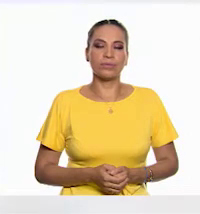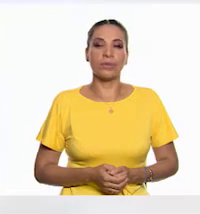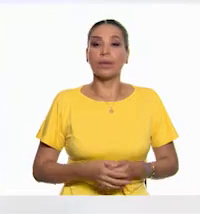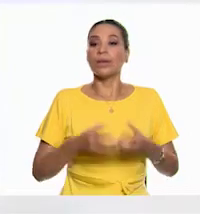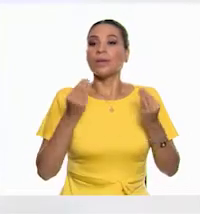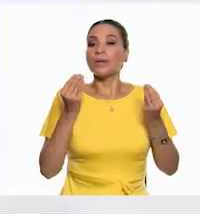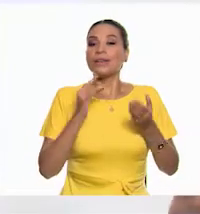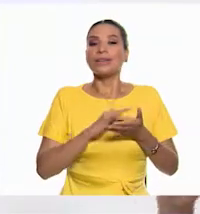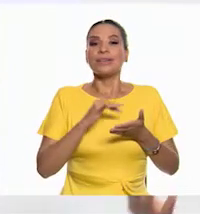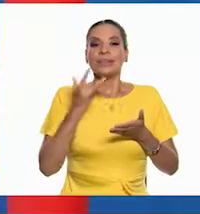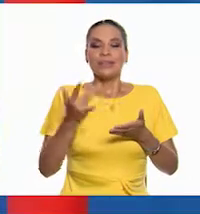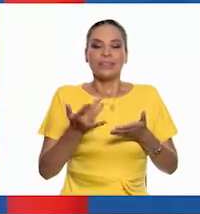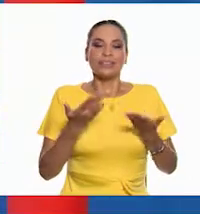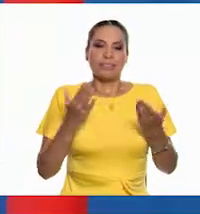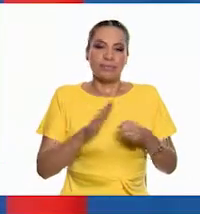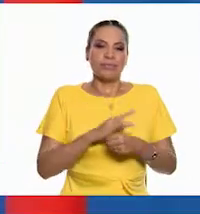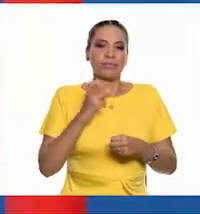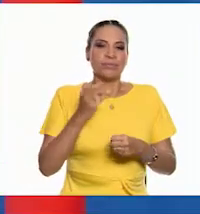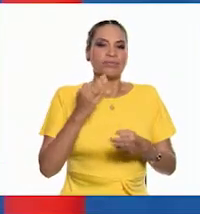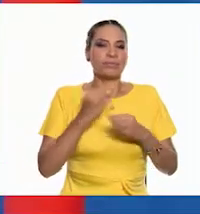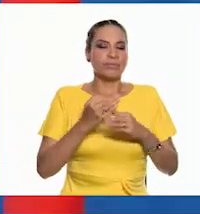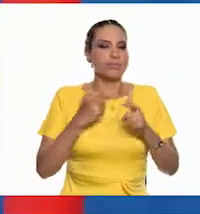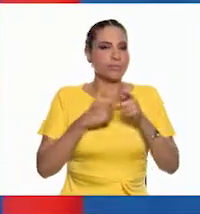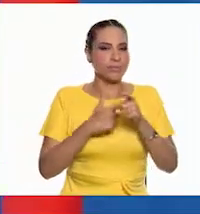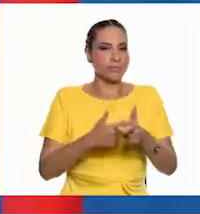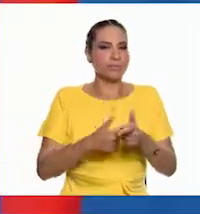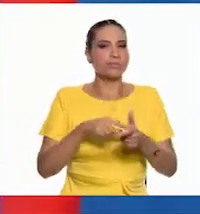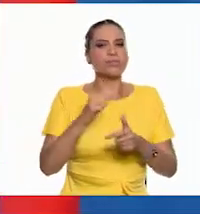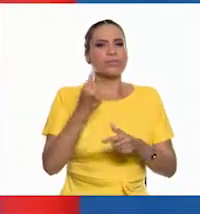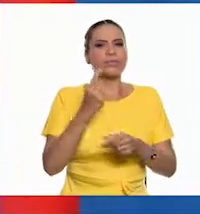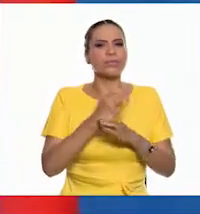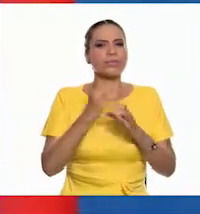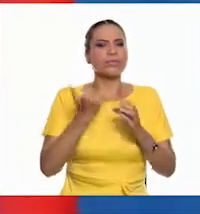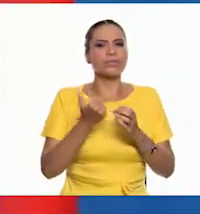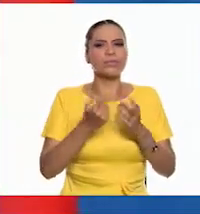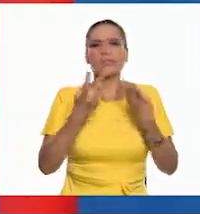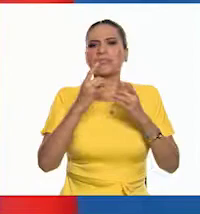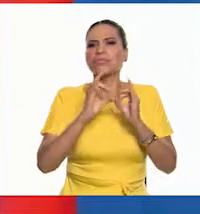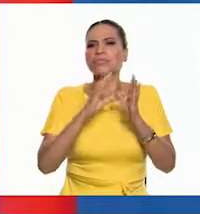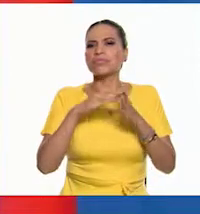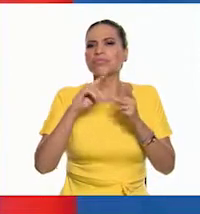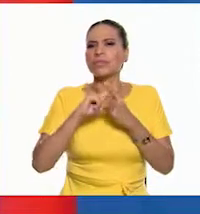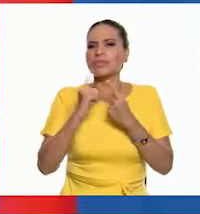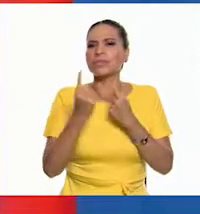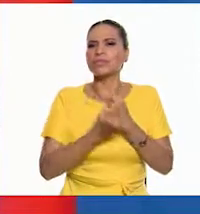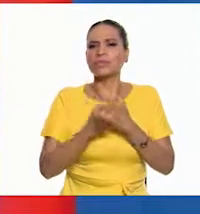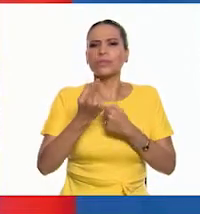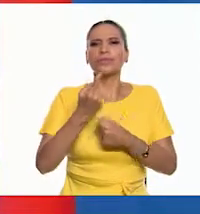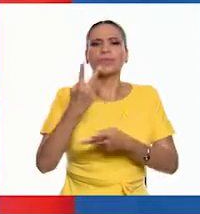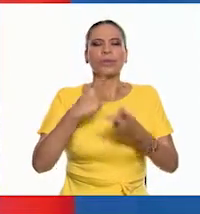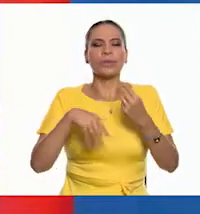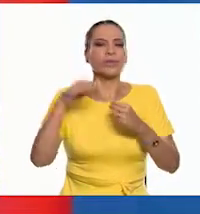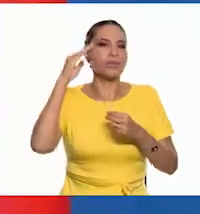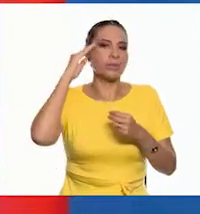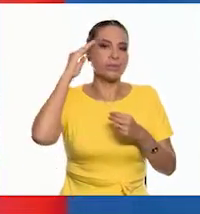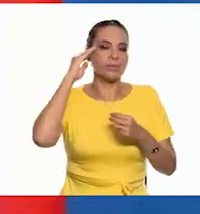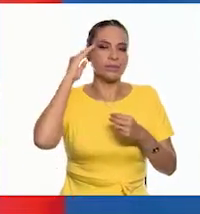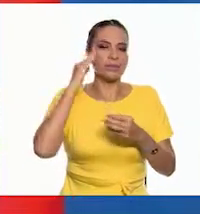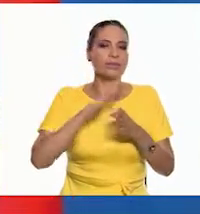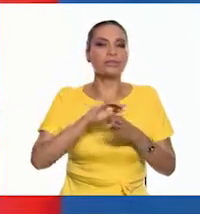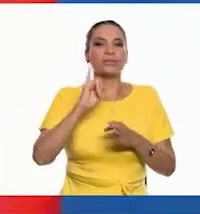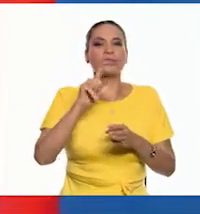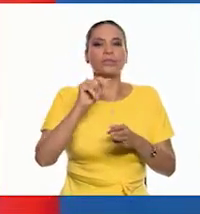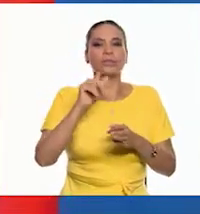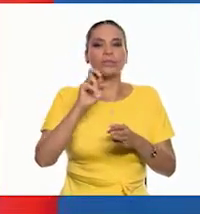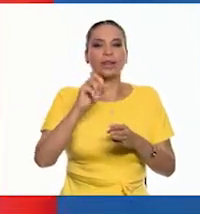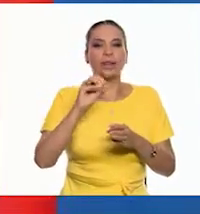Muchas gracias. Entonces, vamos a continuar con una causa externa, que tendrá que ir después del pensamiento ilustrado y